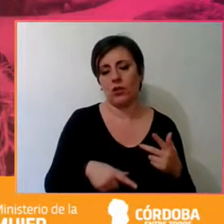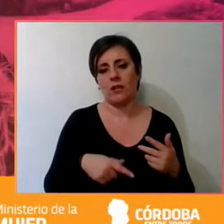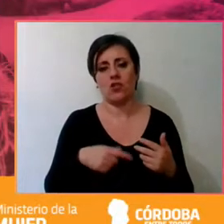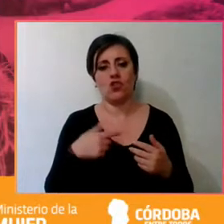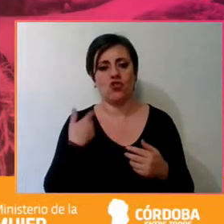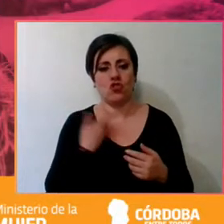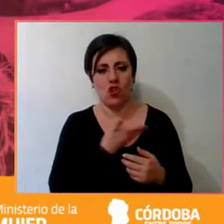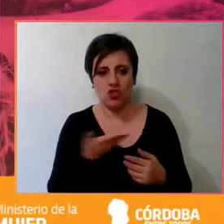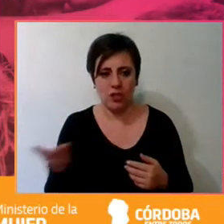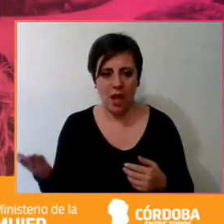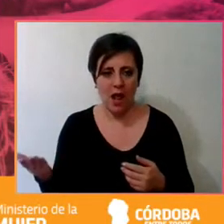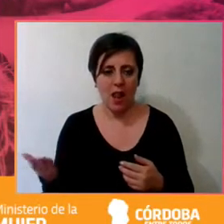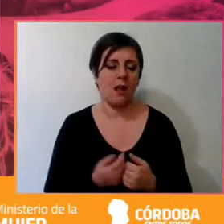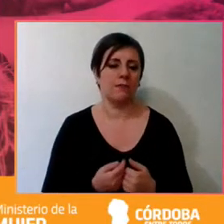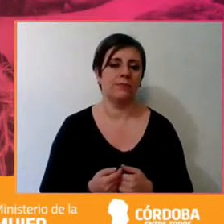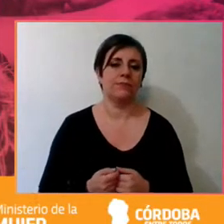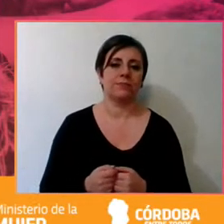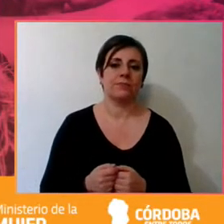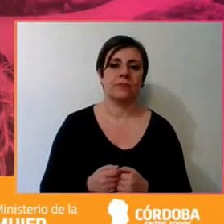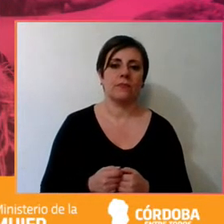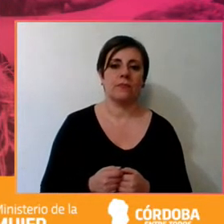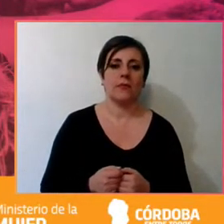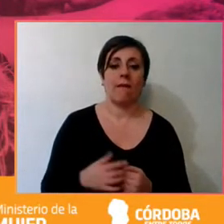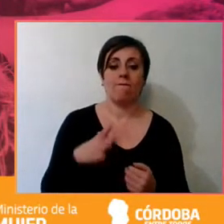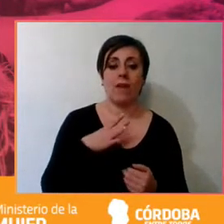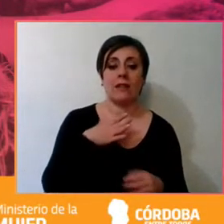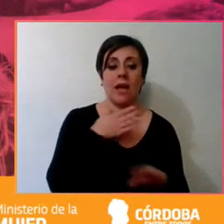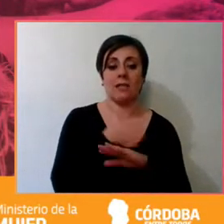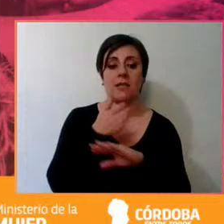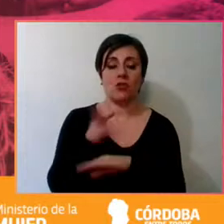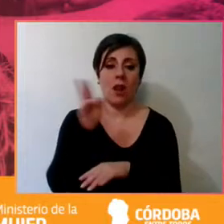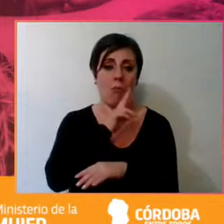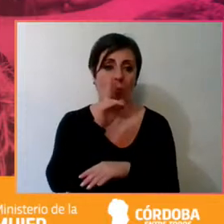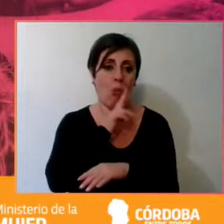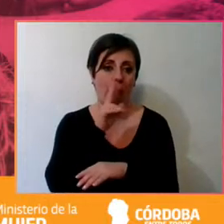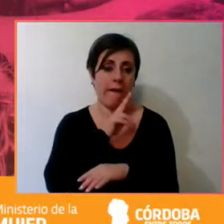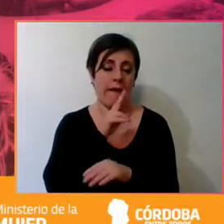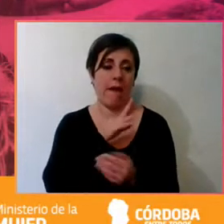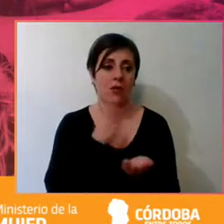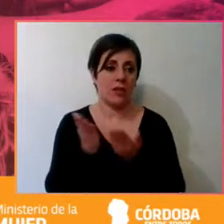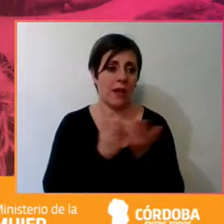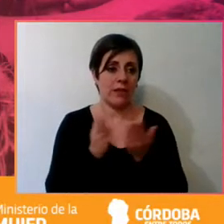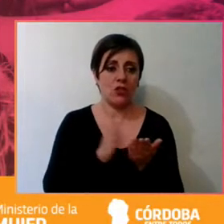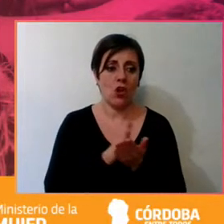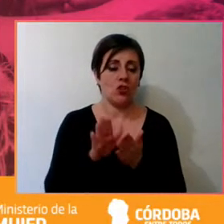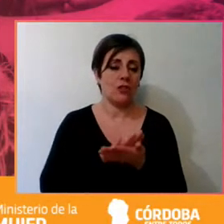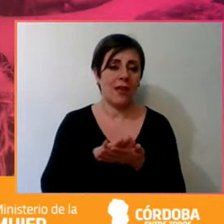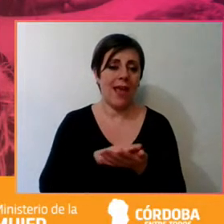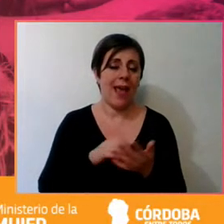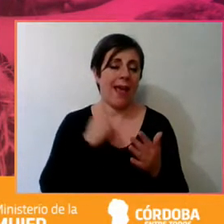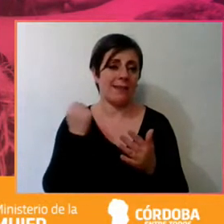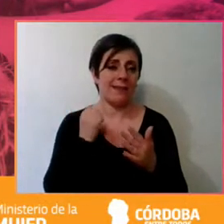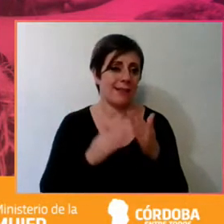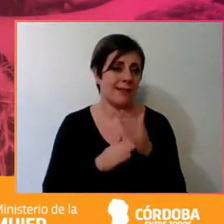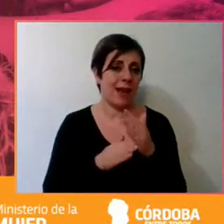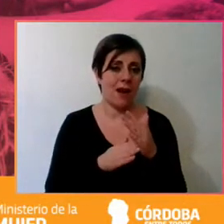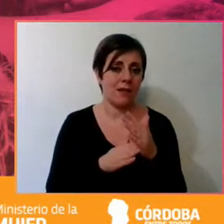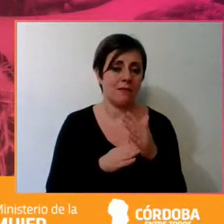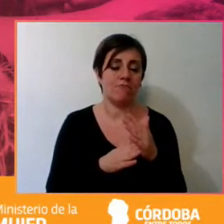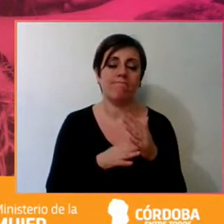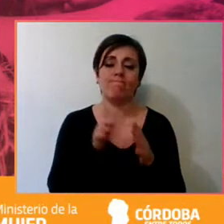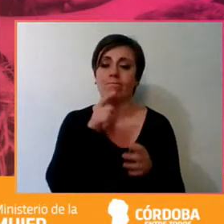asistencia jurídica y social. La falta de acceso de las mujeres a servicios esenciales, coordinados y de calidad, significa